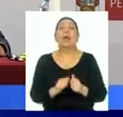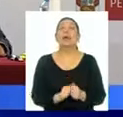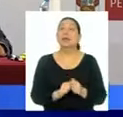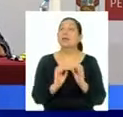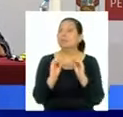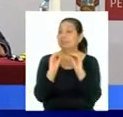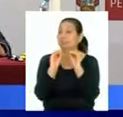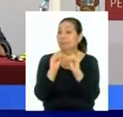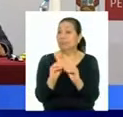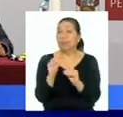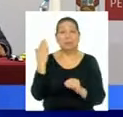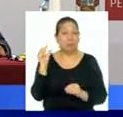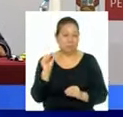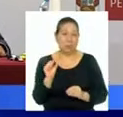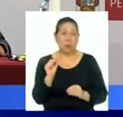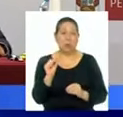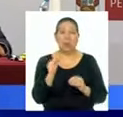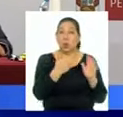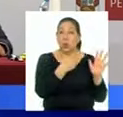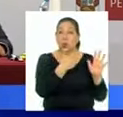Se ha entregado hace poco